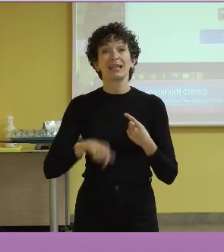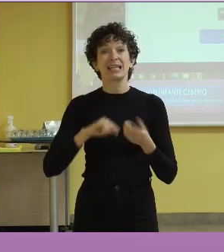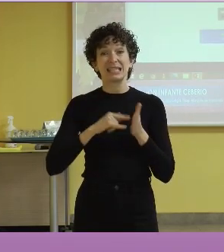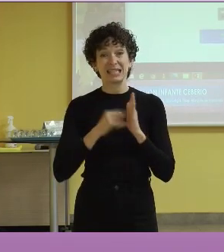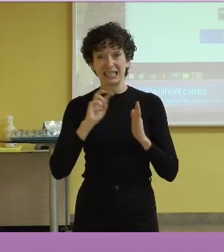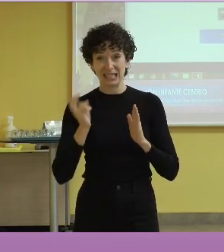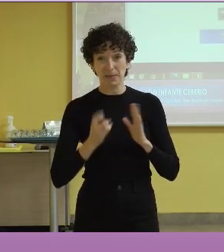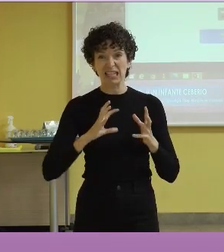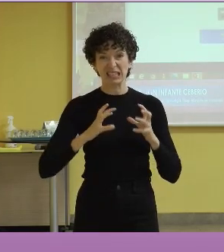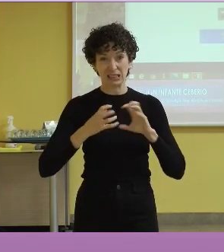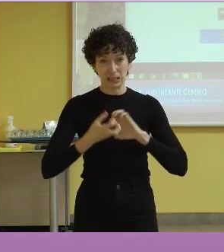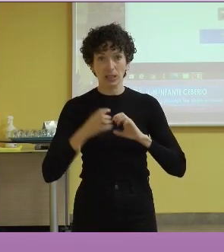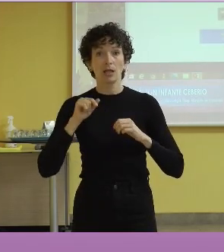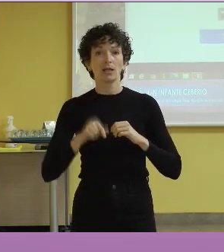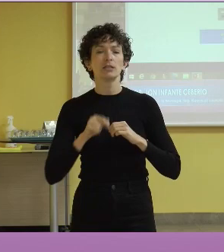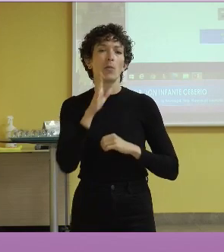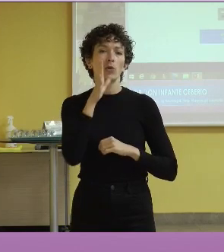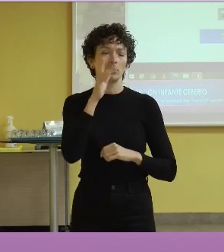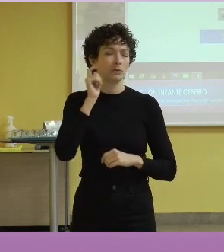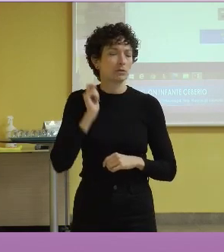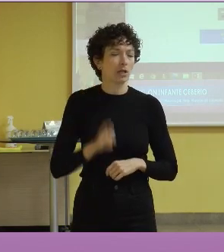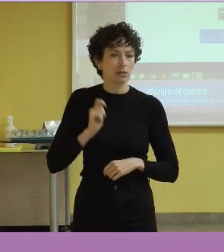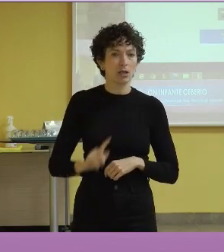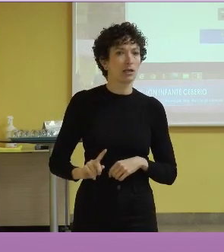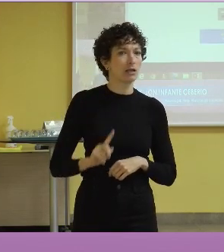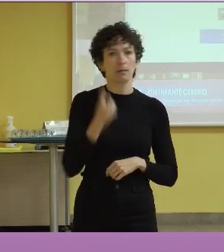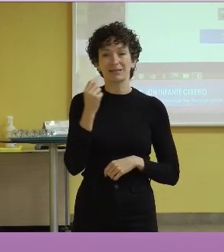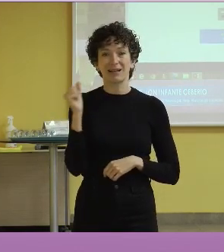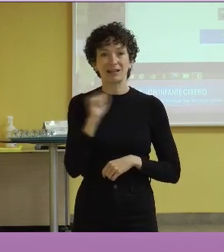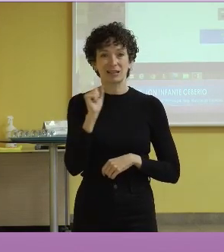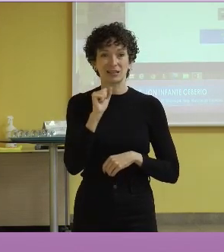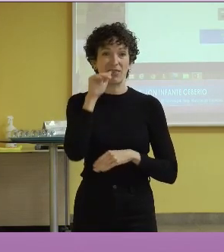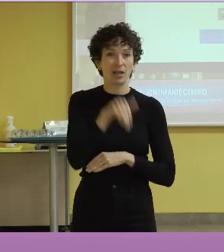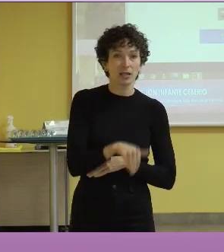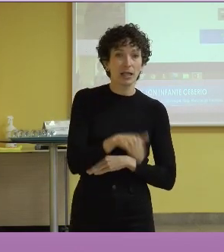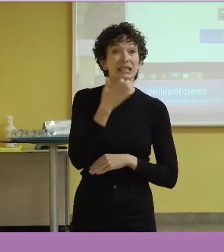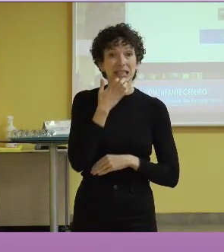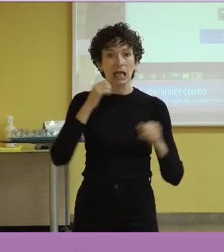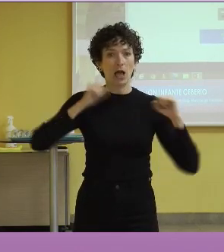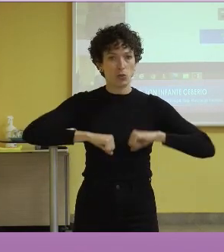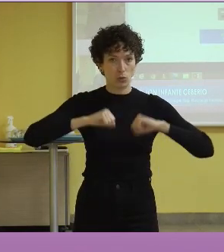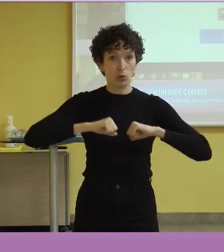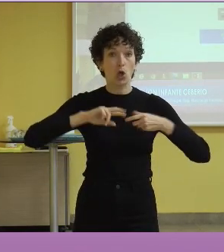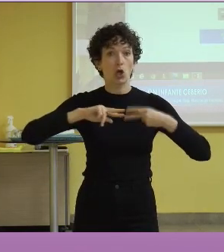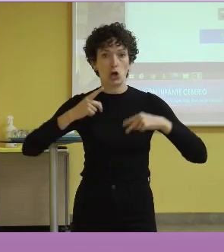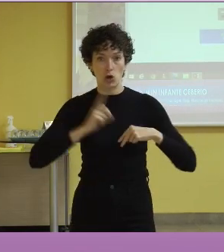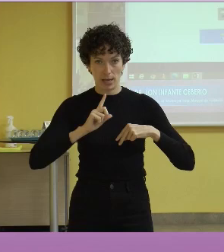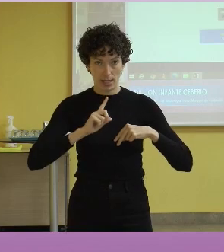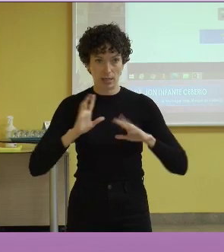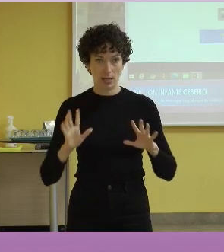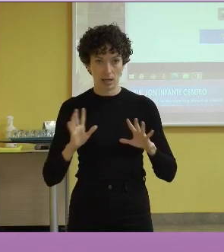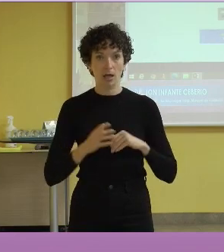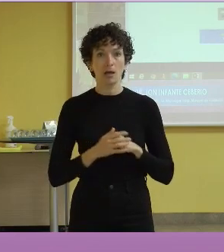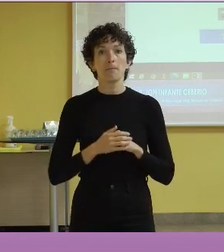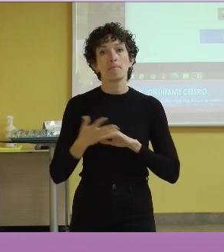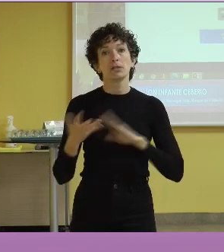La atrofia multisistémica es la causa más frecuente de ataxia degenerativa del adulto, no genética. La prevalencia